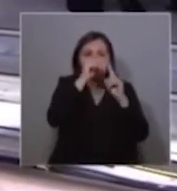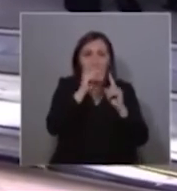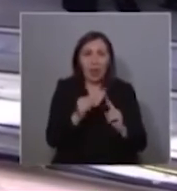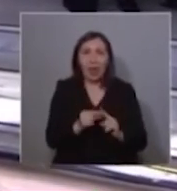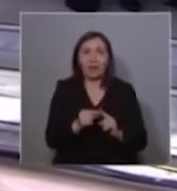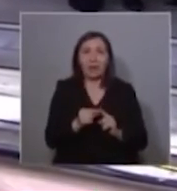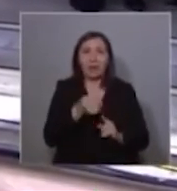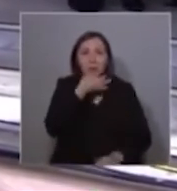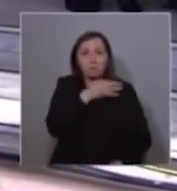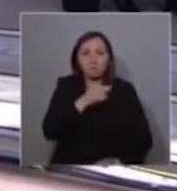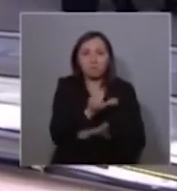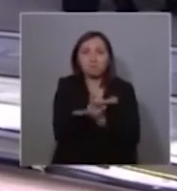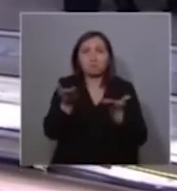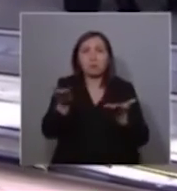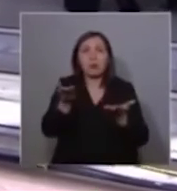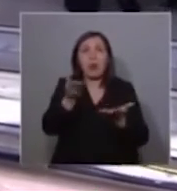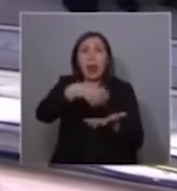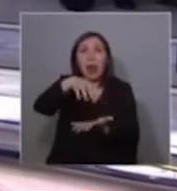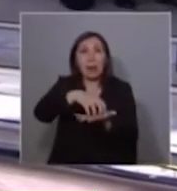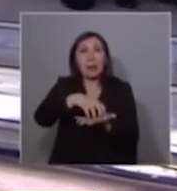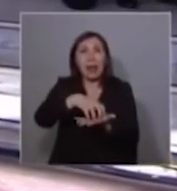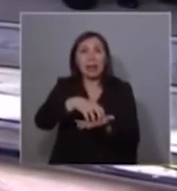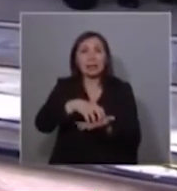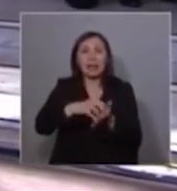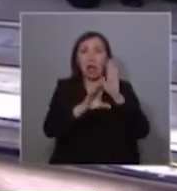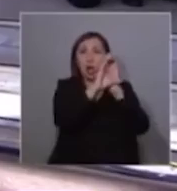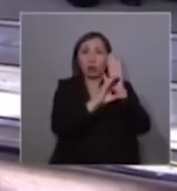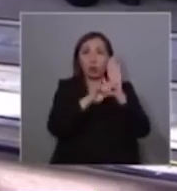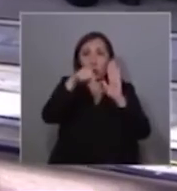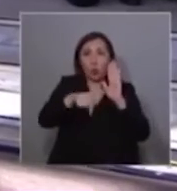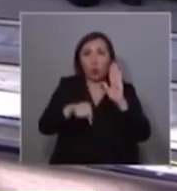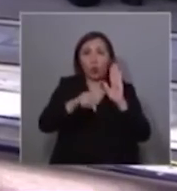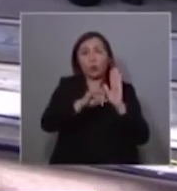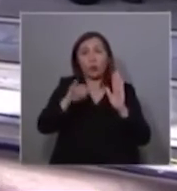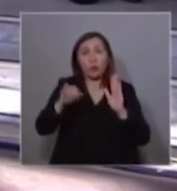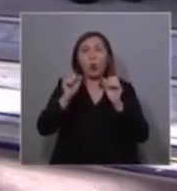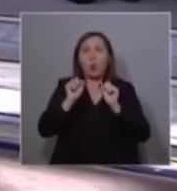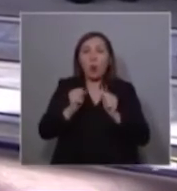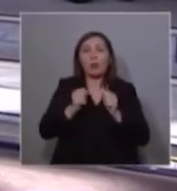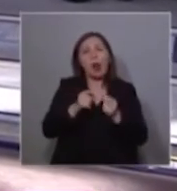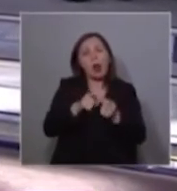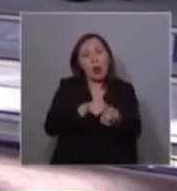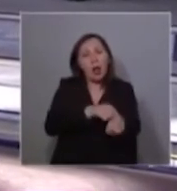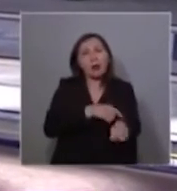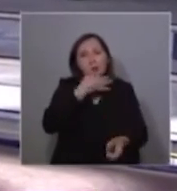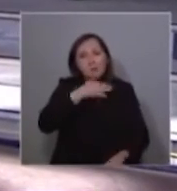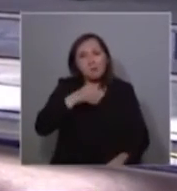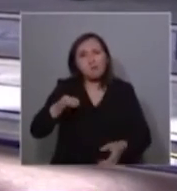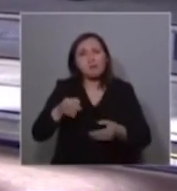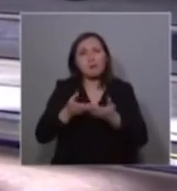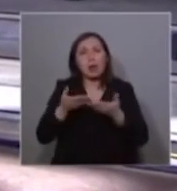el perfil de meses de cuotas de partidos políticos sino que trato de cumplir tres criterios uno que fuese